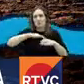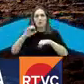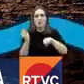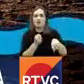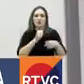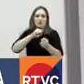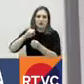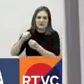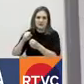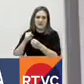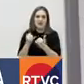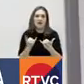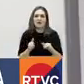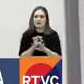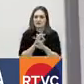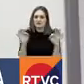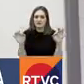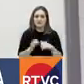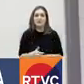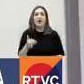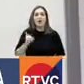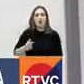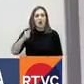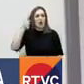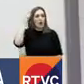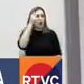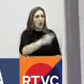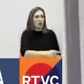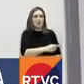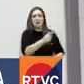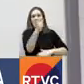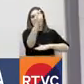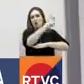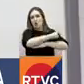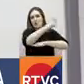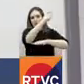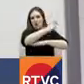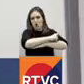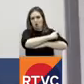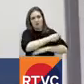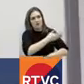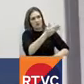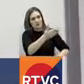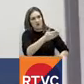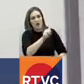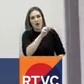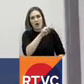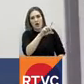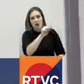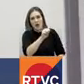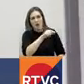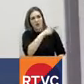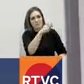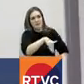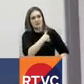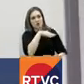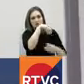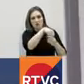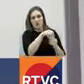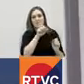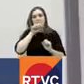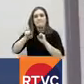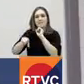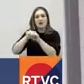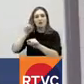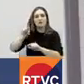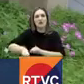Wilches, Santander. Y ordena a Ecopetrol, ANLA y el Ministerio del Interior realizar la consulta previa a las